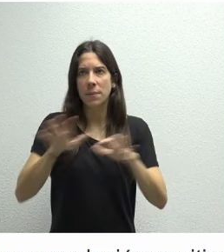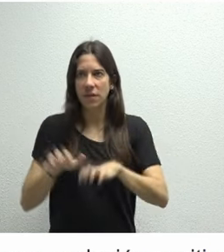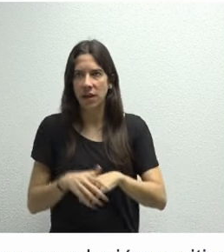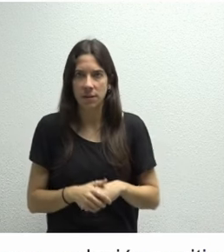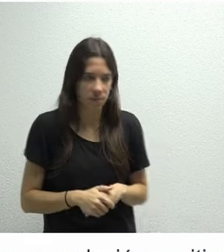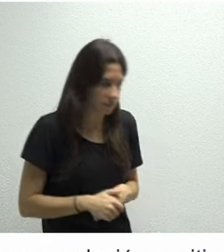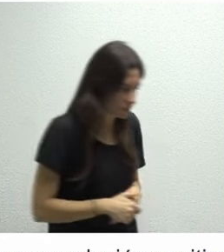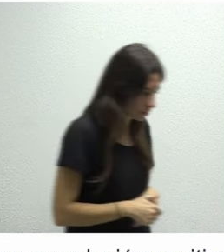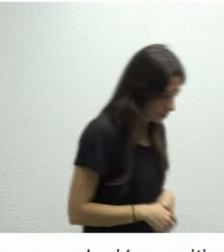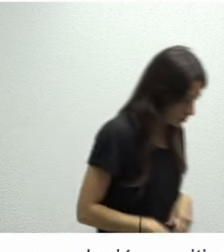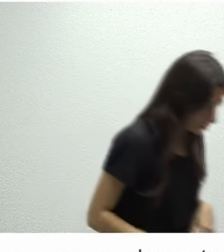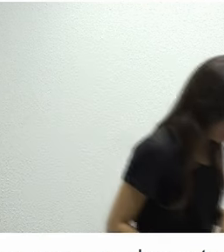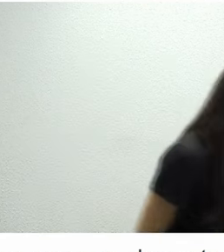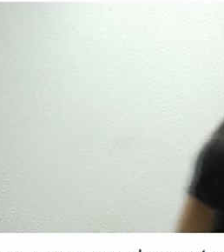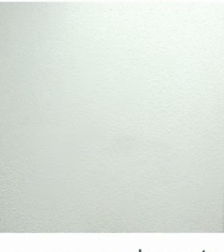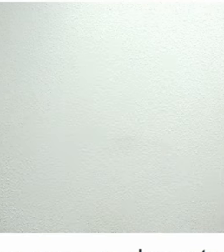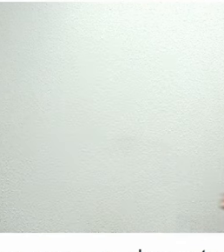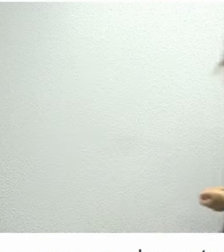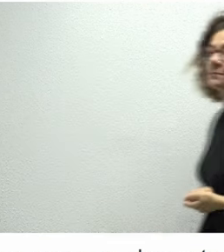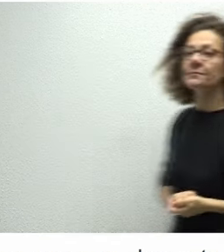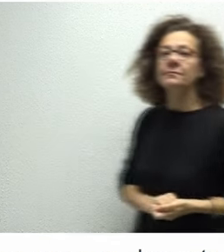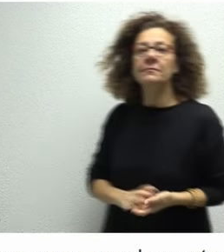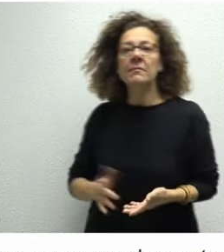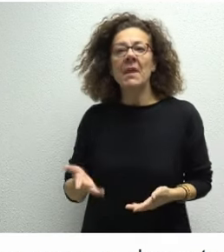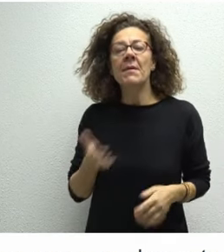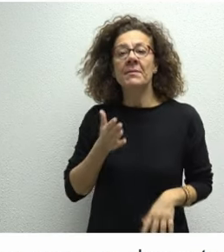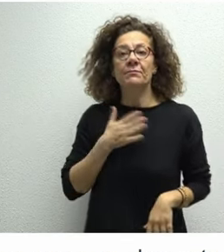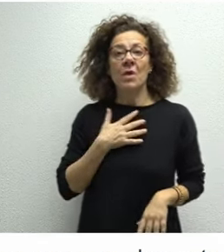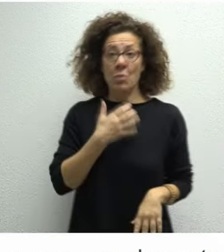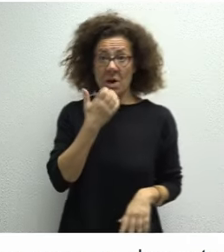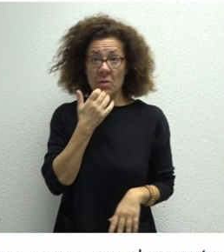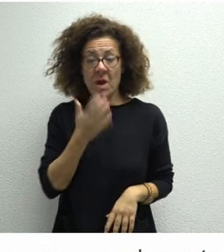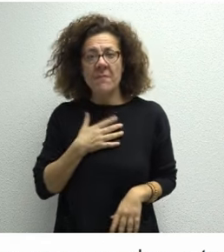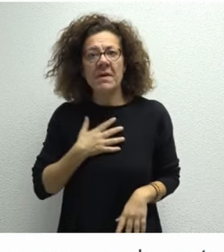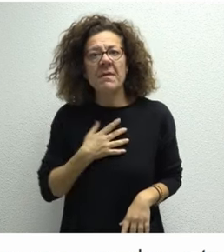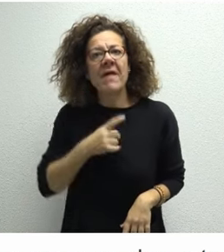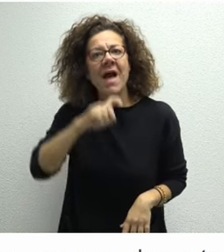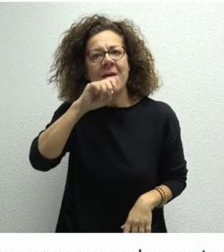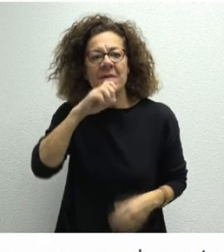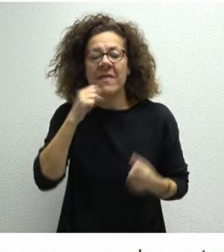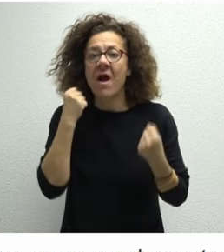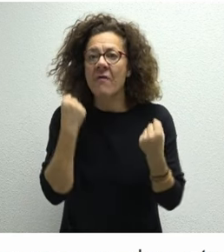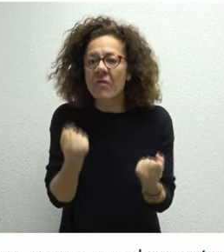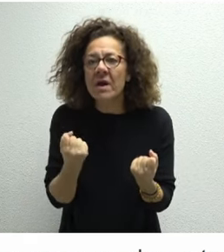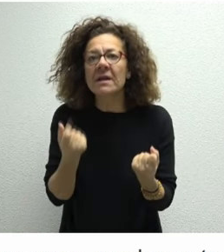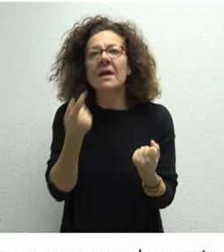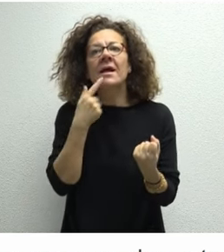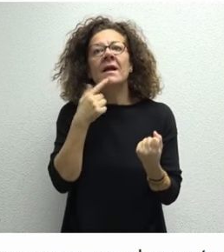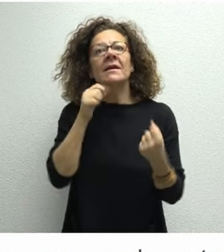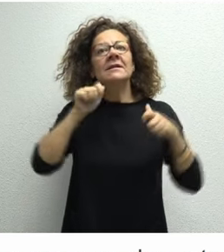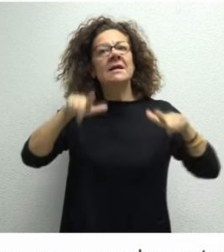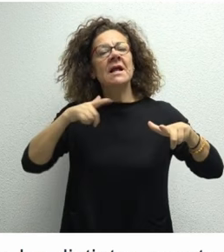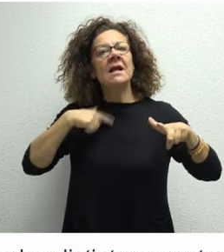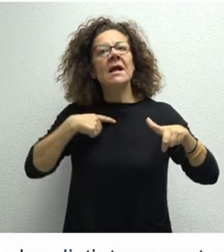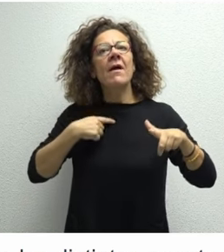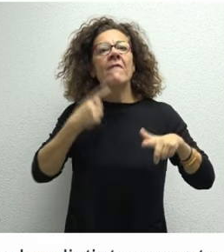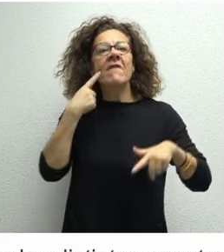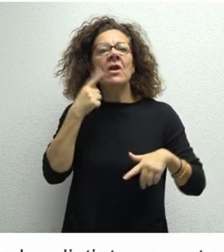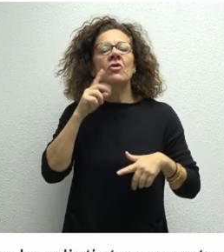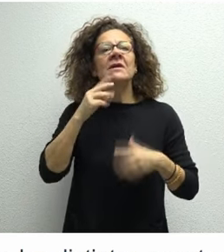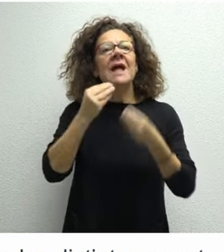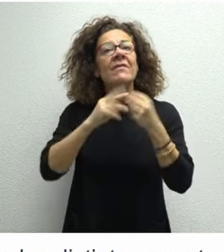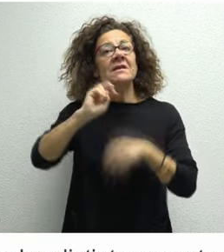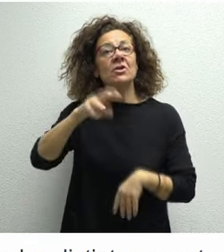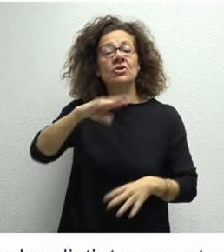el escollo por ejemplo nos dan a mí personalmente me da mucha envidia toda la capacidad que estáis desarrollando en otros territorios